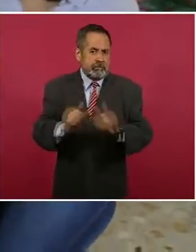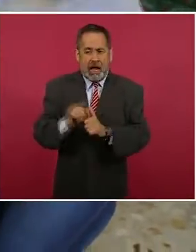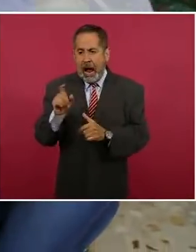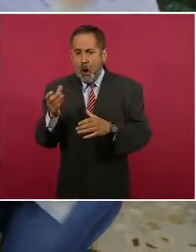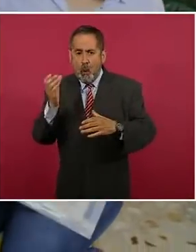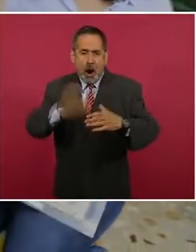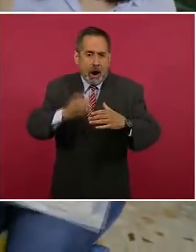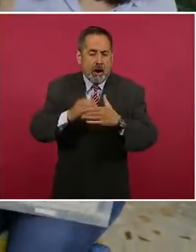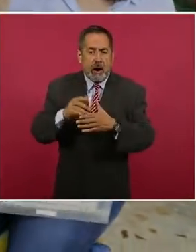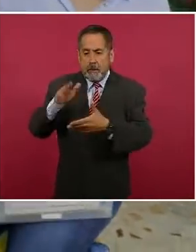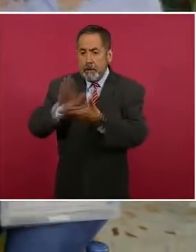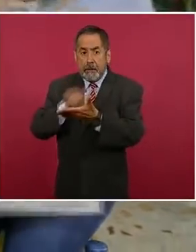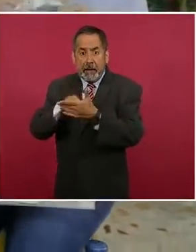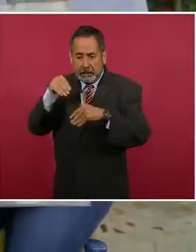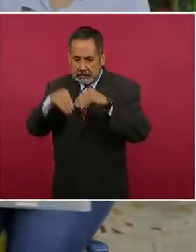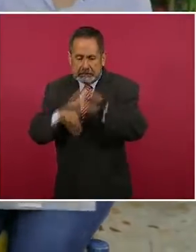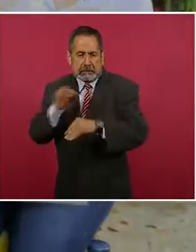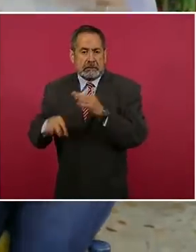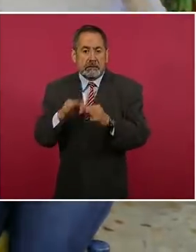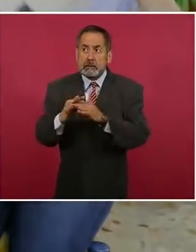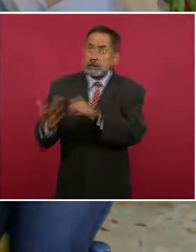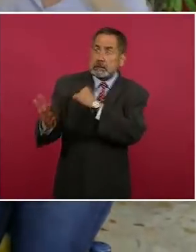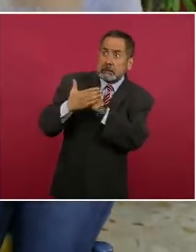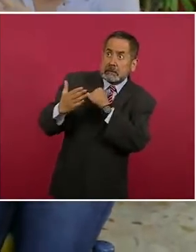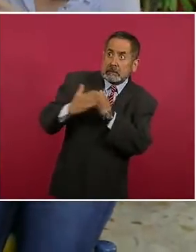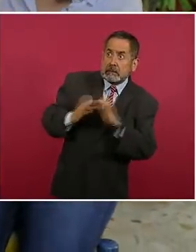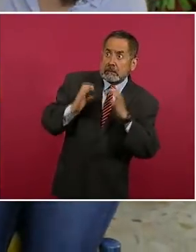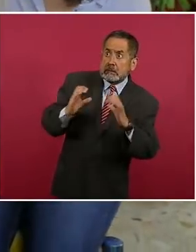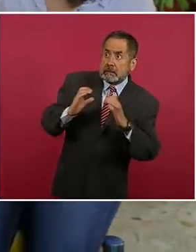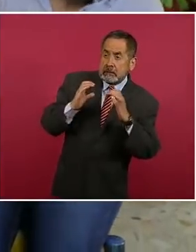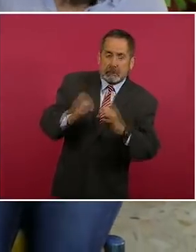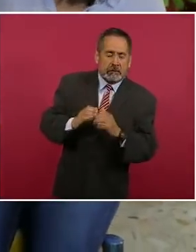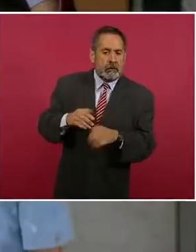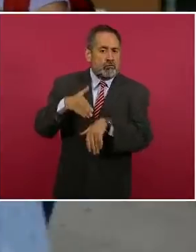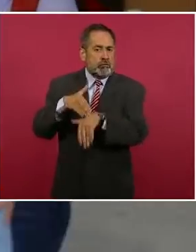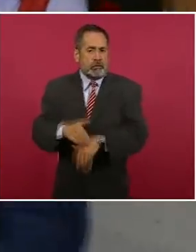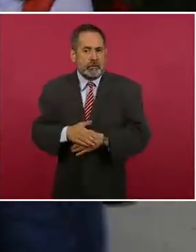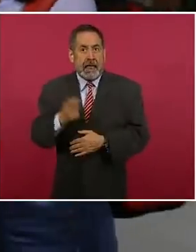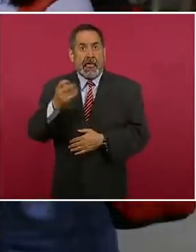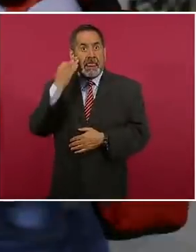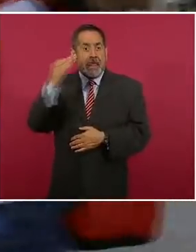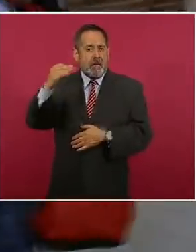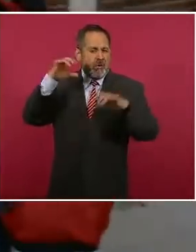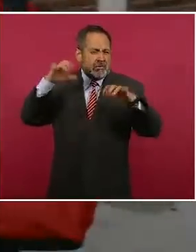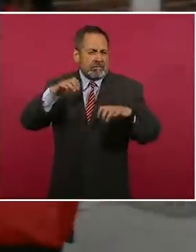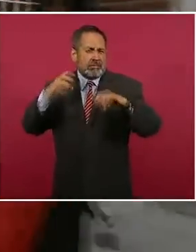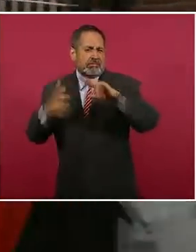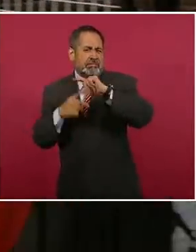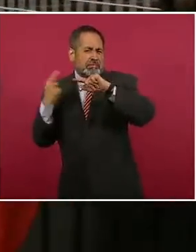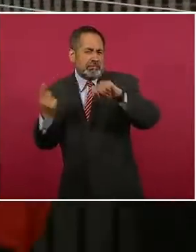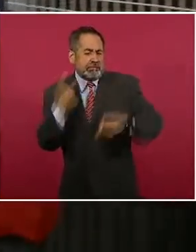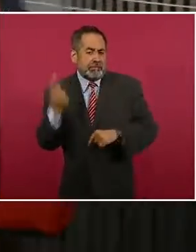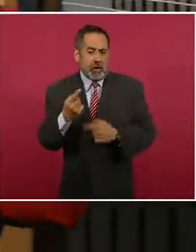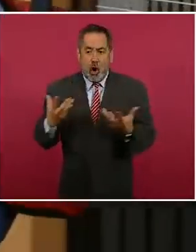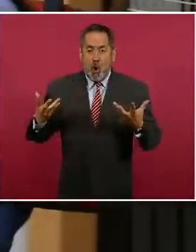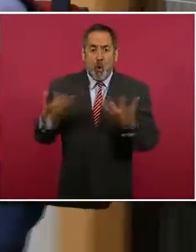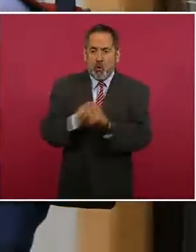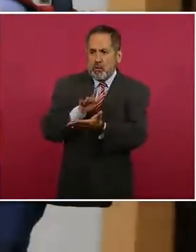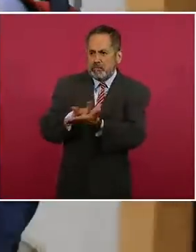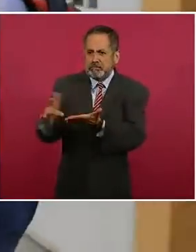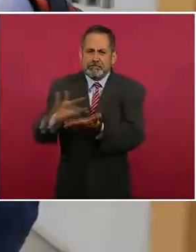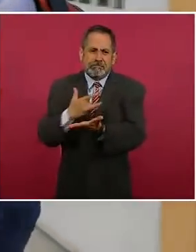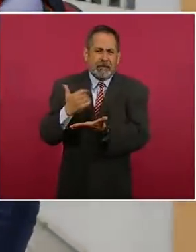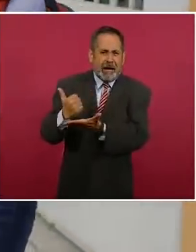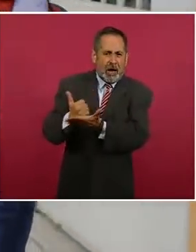potable. Protege tus documentos. Y hazle caso a las alertas de Protección Civil. Esta temporada de lluvias y ciclones, juntos